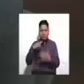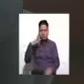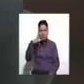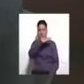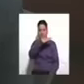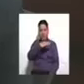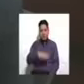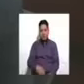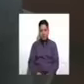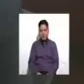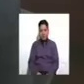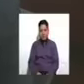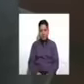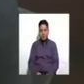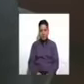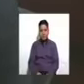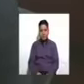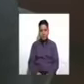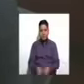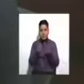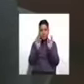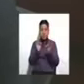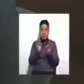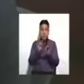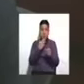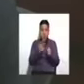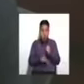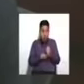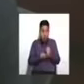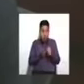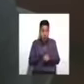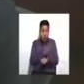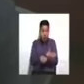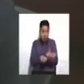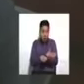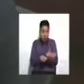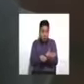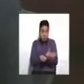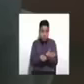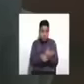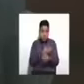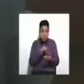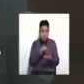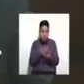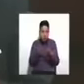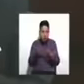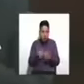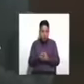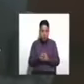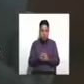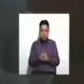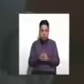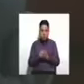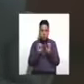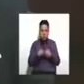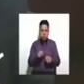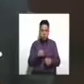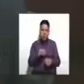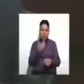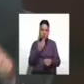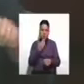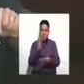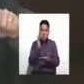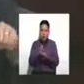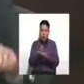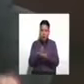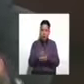Falso, porque casi se hubiera ahorrado para la época de vacas flacas, hubieran podido tener la capacidad contracíclica